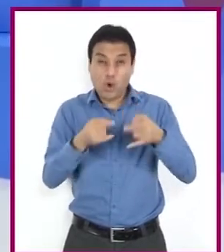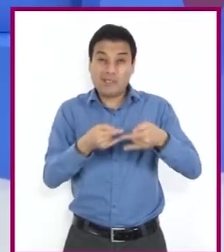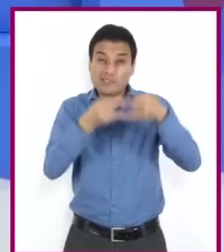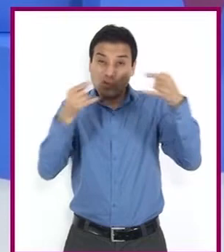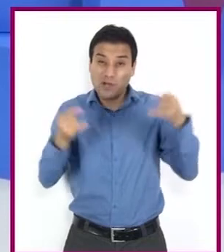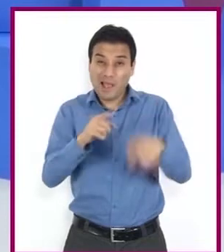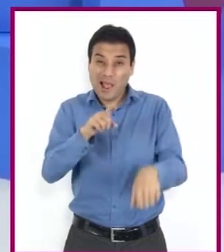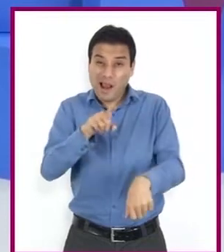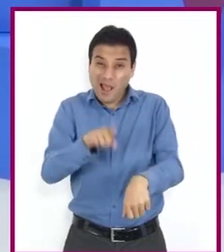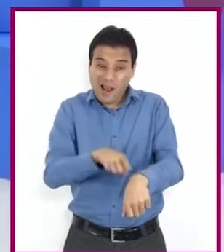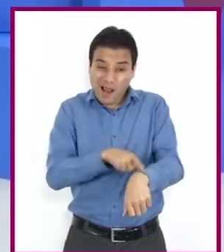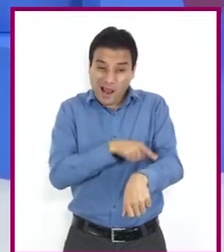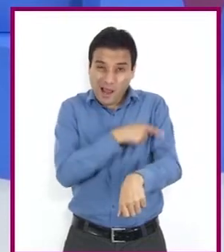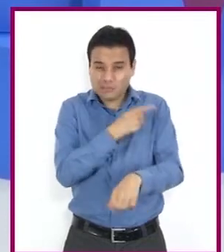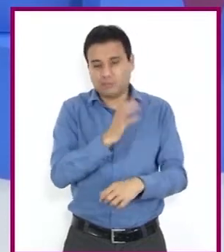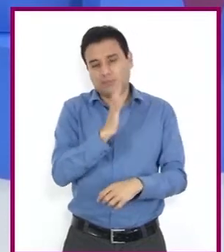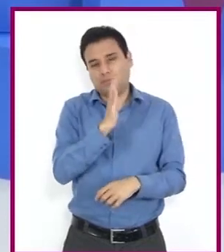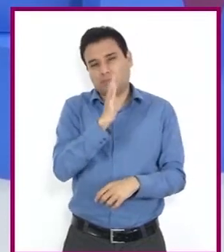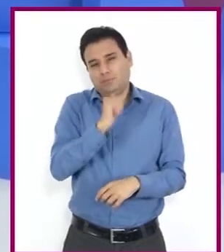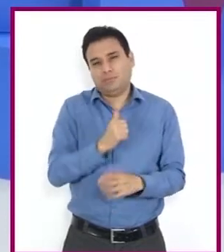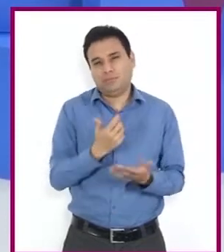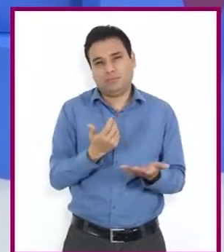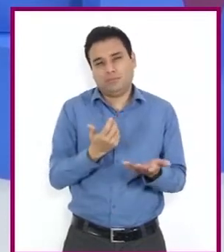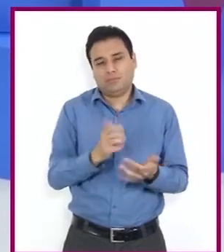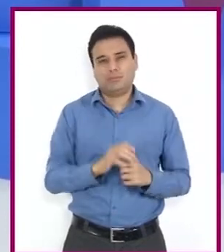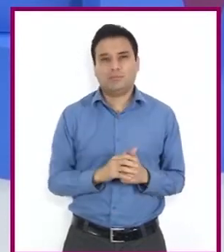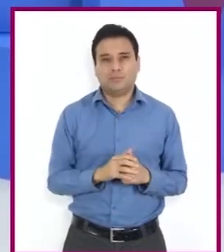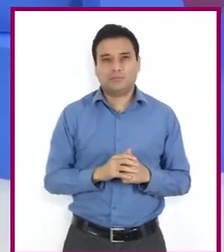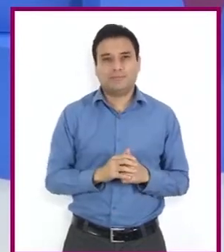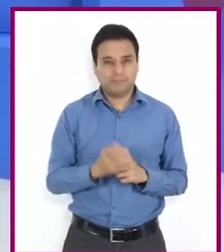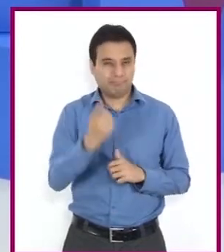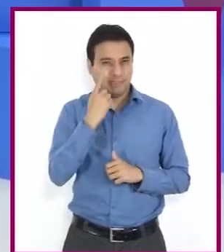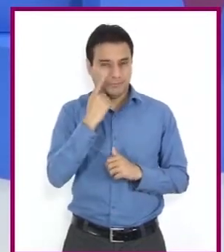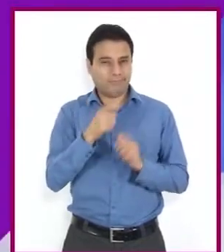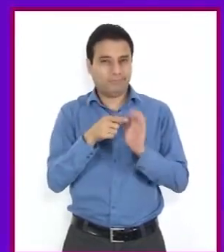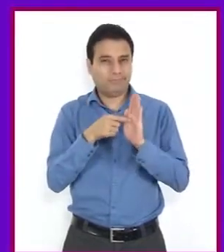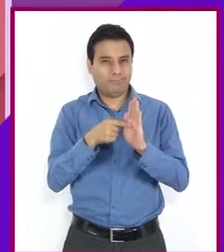texto y ese no es el fin que perseguimos. Conozcamos más.